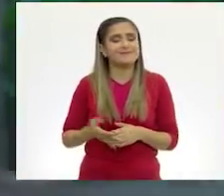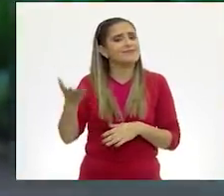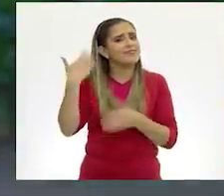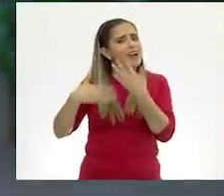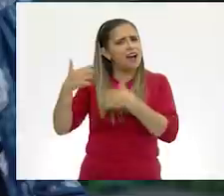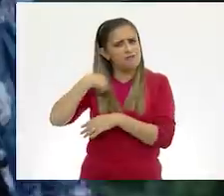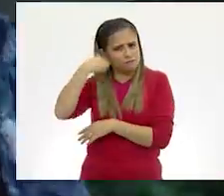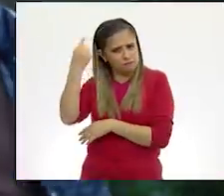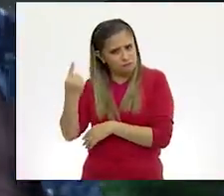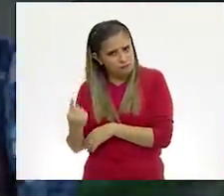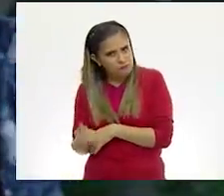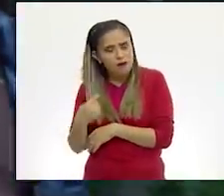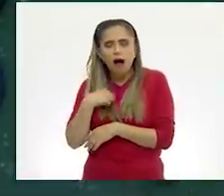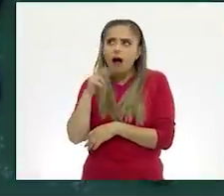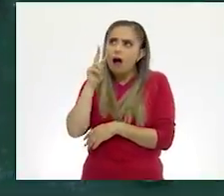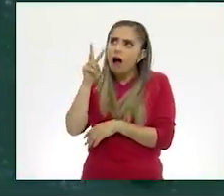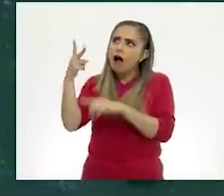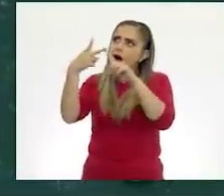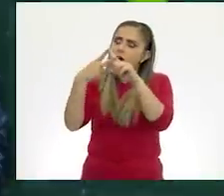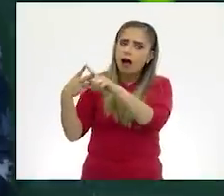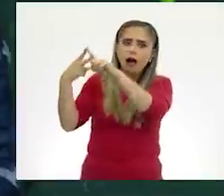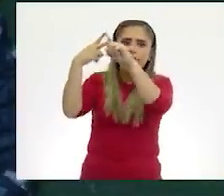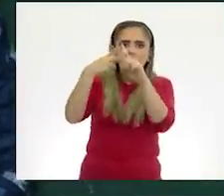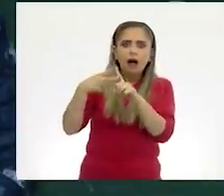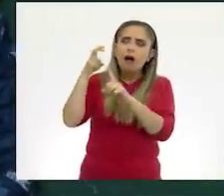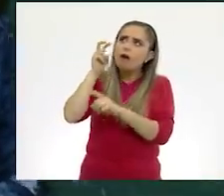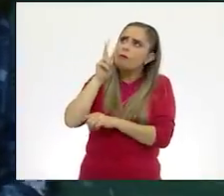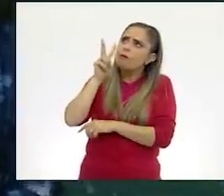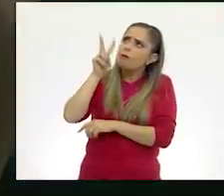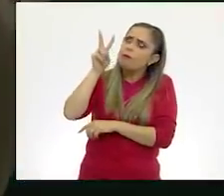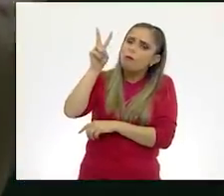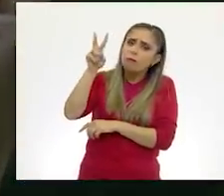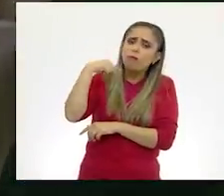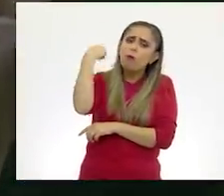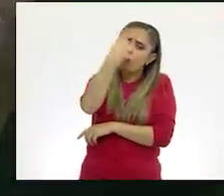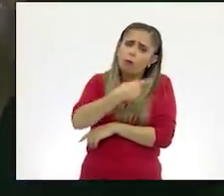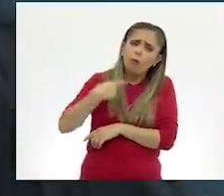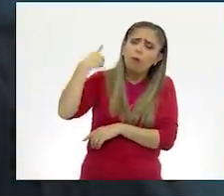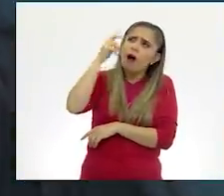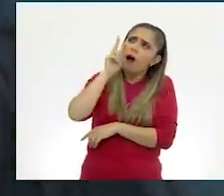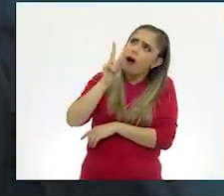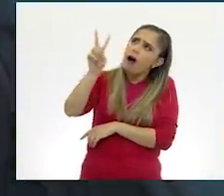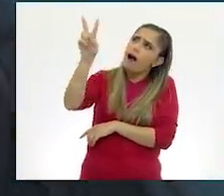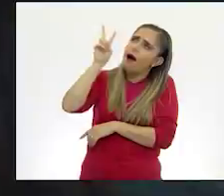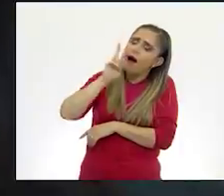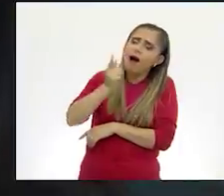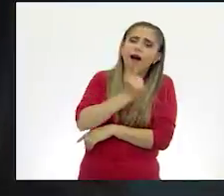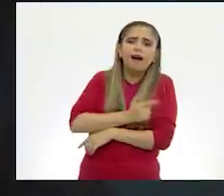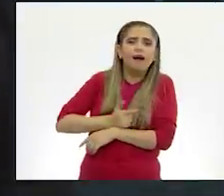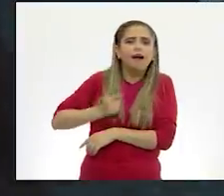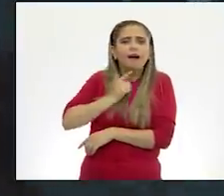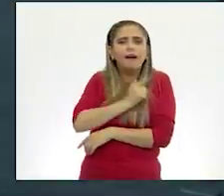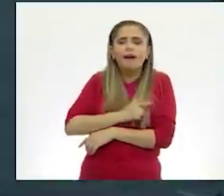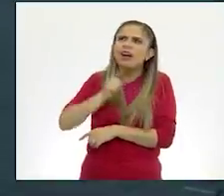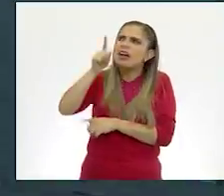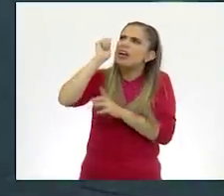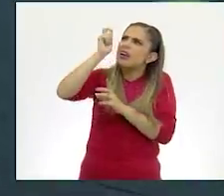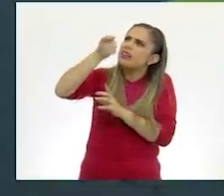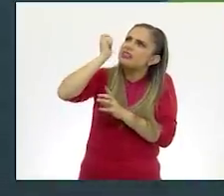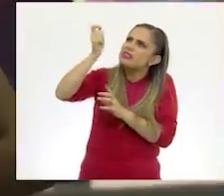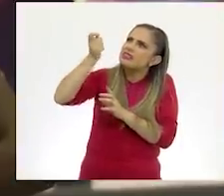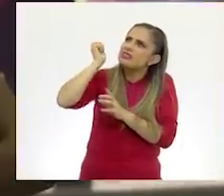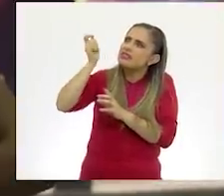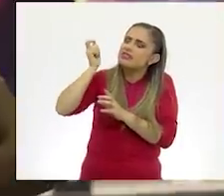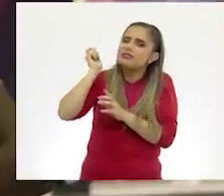Cuando era pequeña, creía que las estrellas serían mi pasión y pasaba horas viendo al espacio y todo lo que aún había por